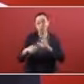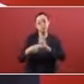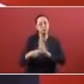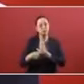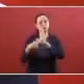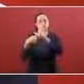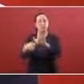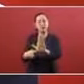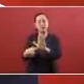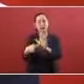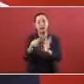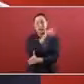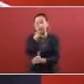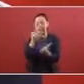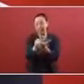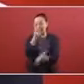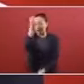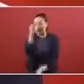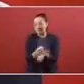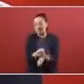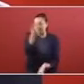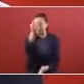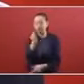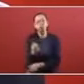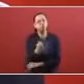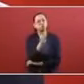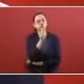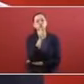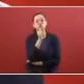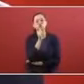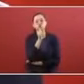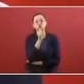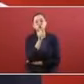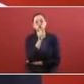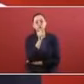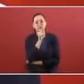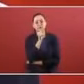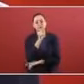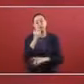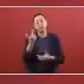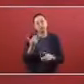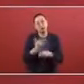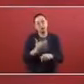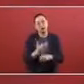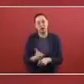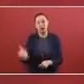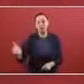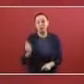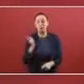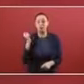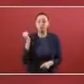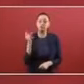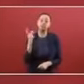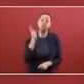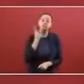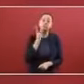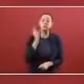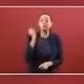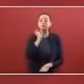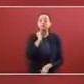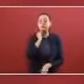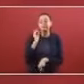ley, y aprovecho para pedir a los legisladores que